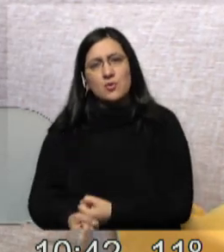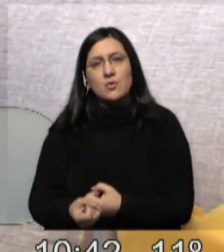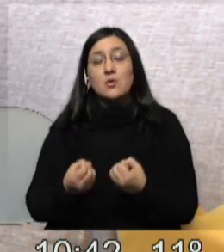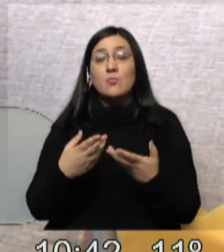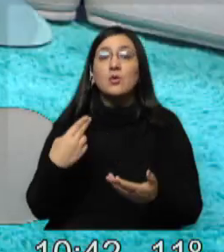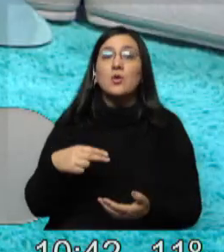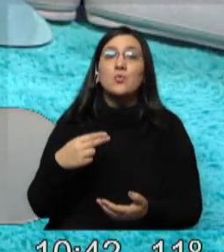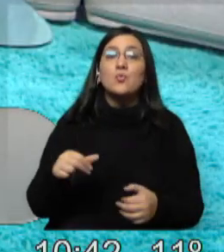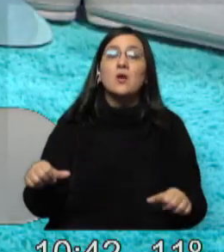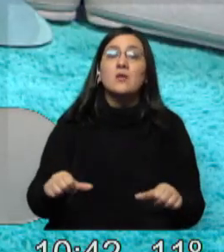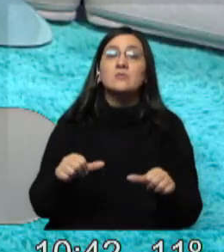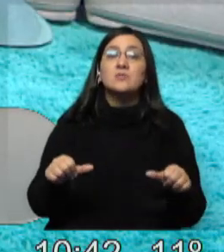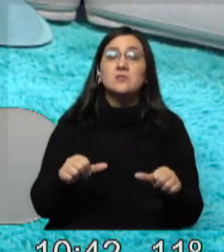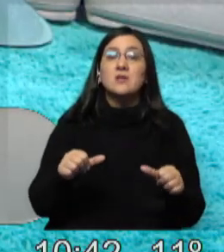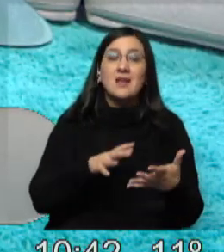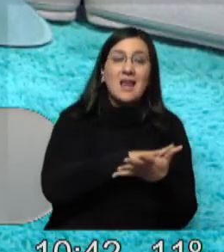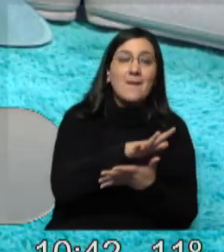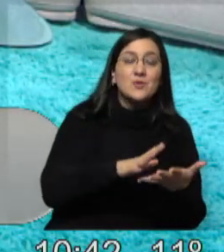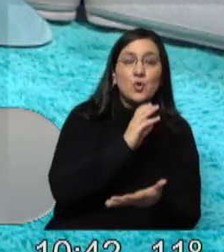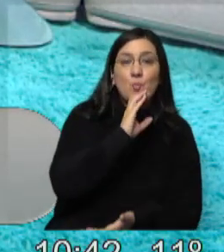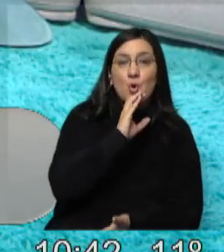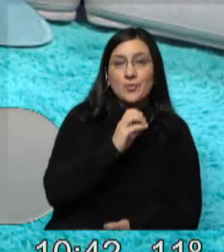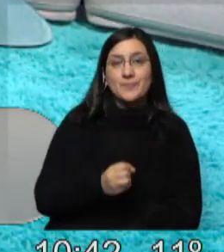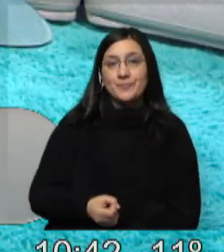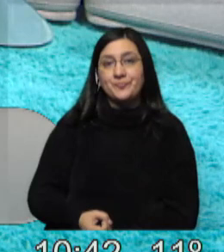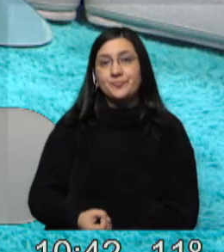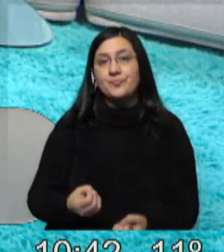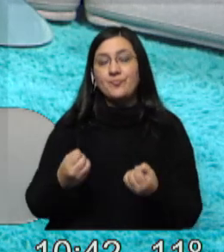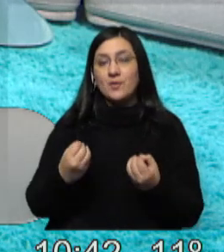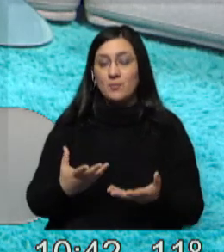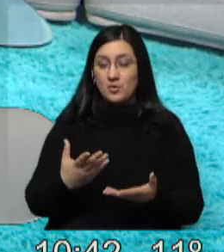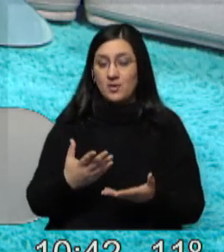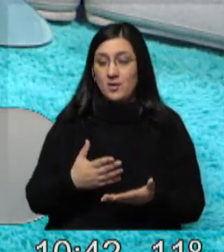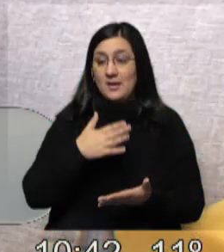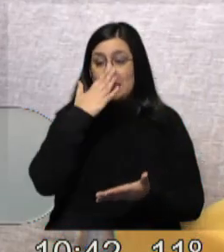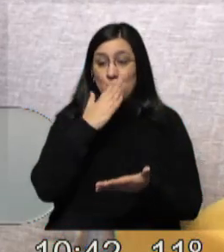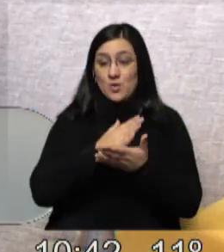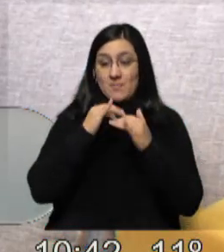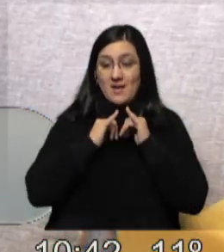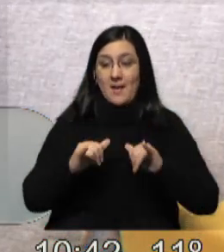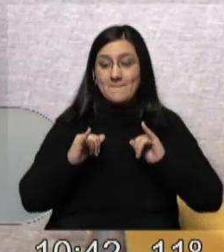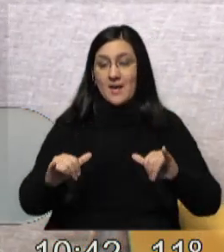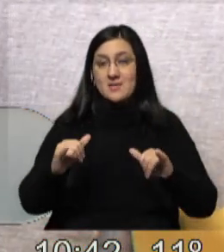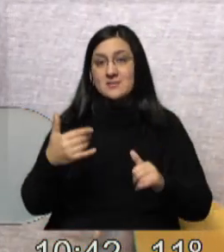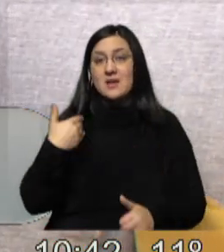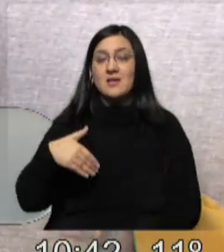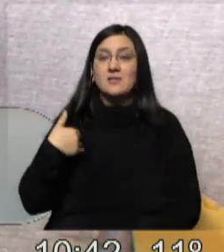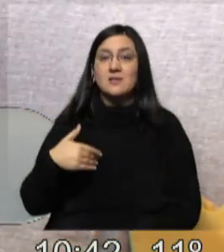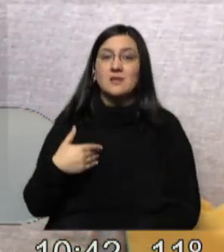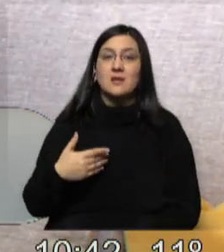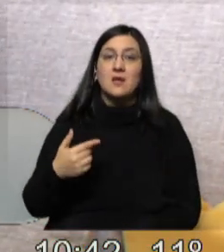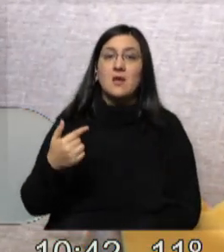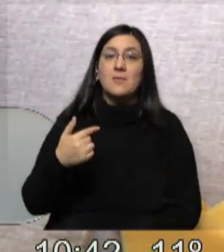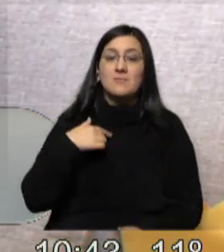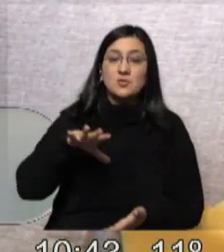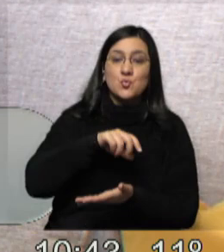quisiste entrar en ese ámbito? Porque me han ofrecido, mira, estas últimas campañas en Argentina, lo que fue para mi provincia,